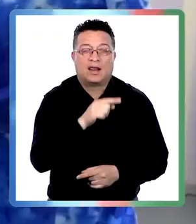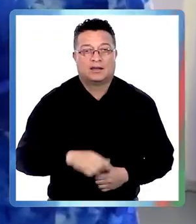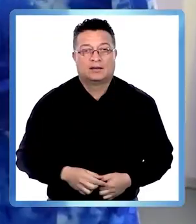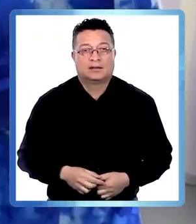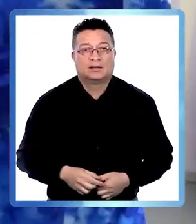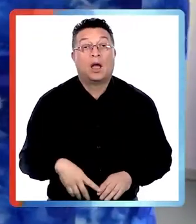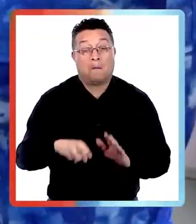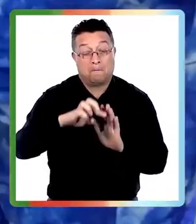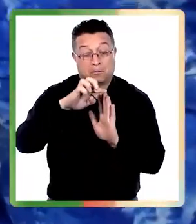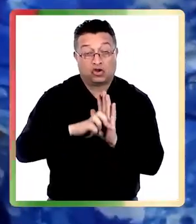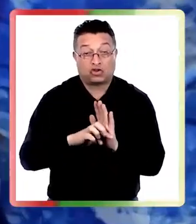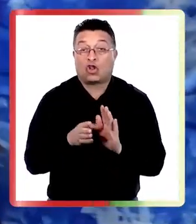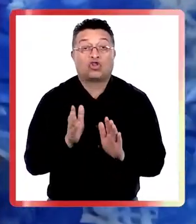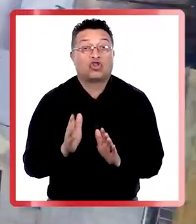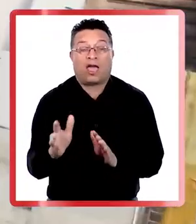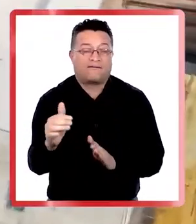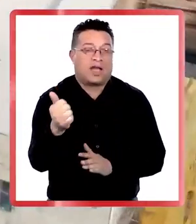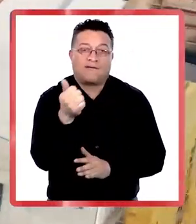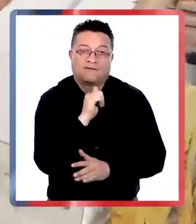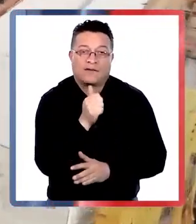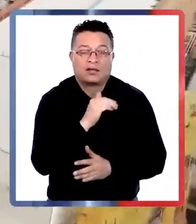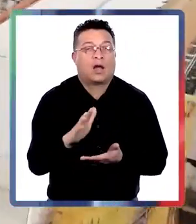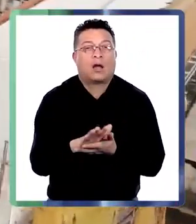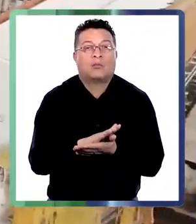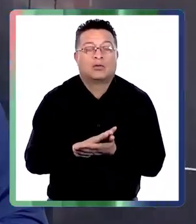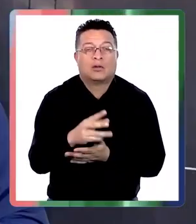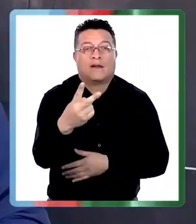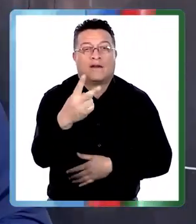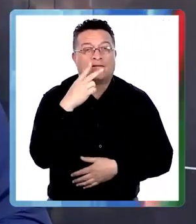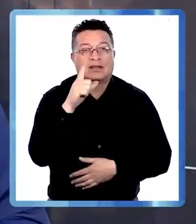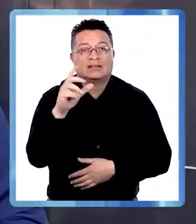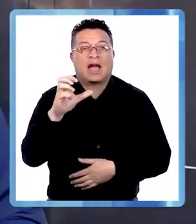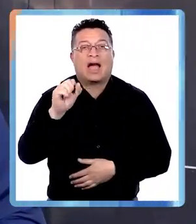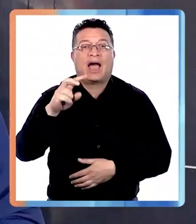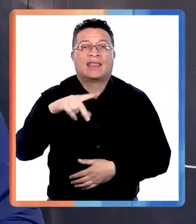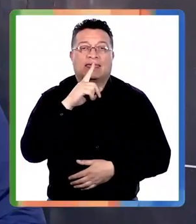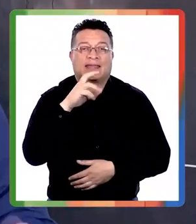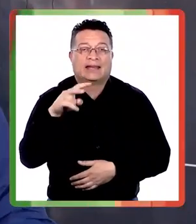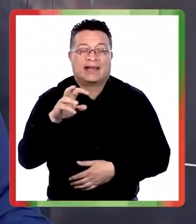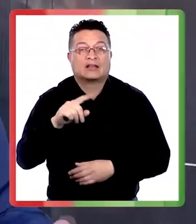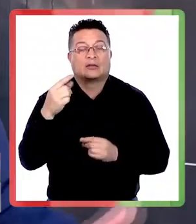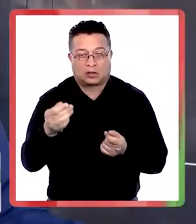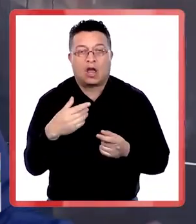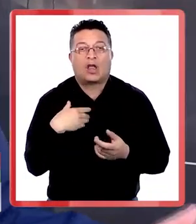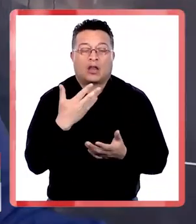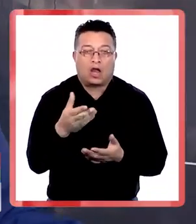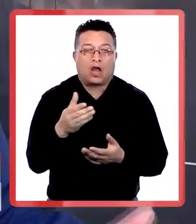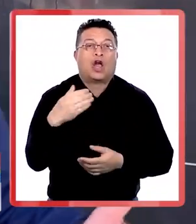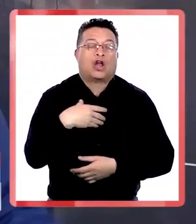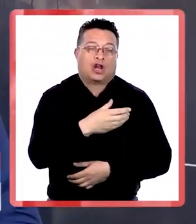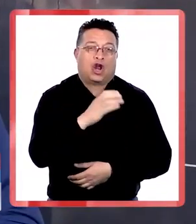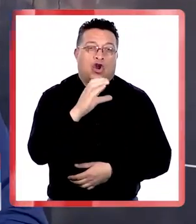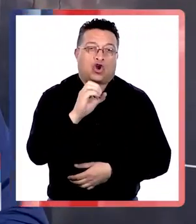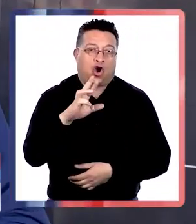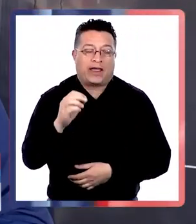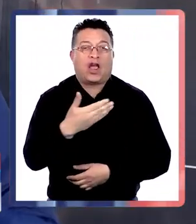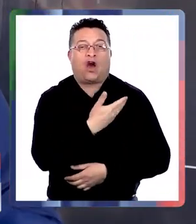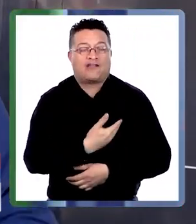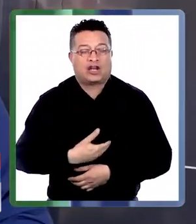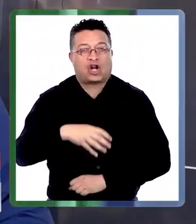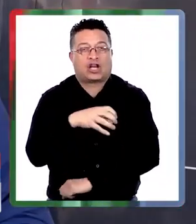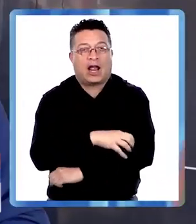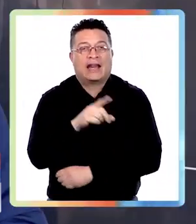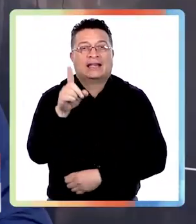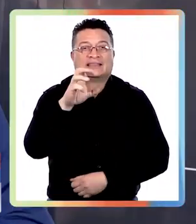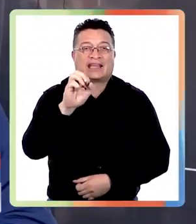resultado final. Hay proyectos que todavía no se dan, como lo que es Villa Las Antenas, y hemos tenido que recurrir al COBRE, al gobierno regional y